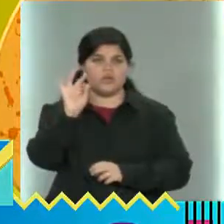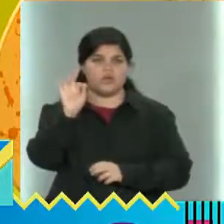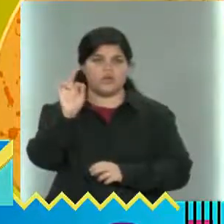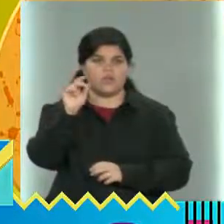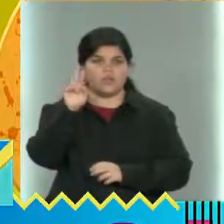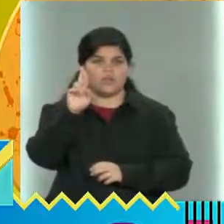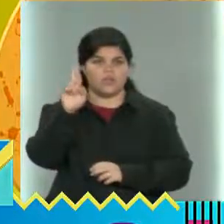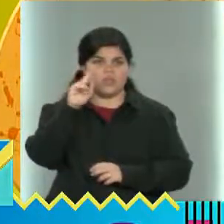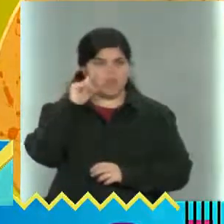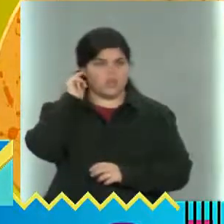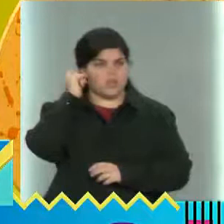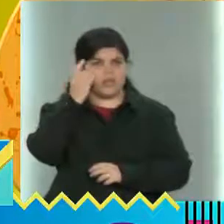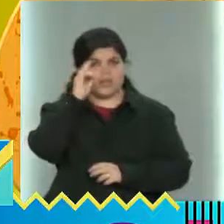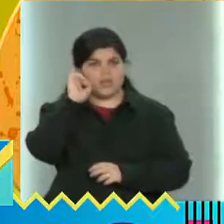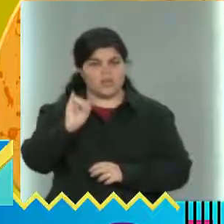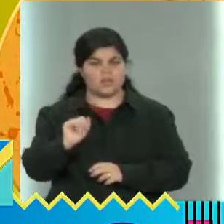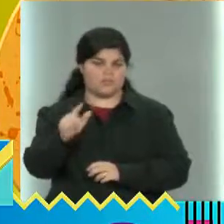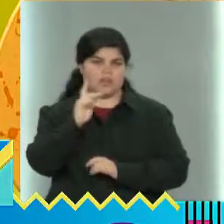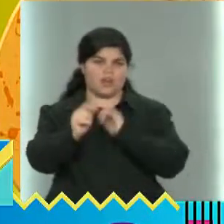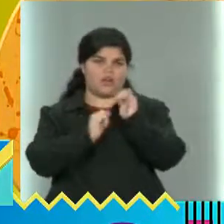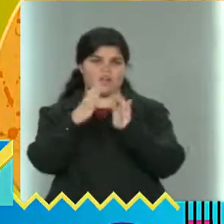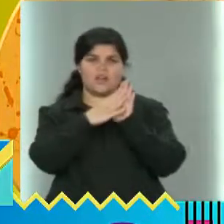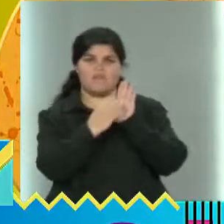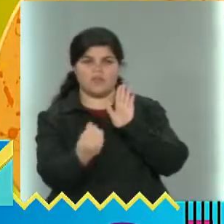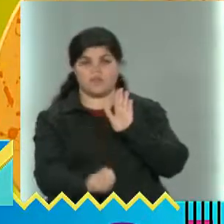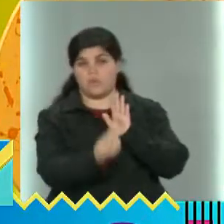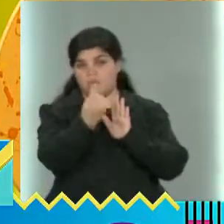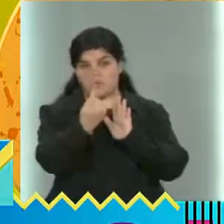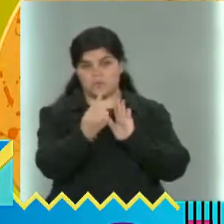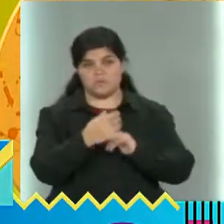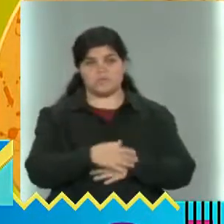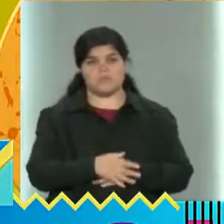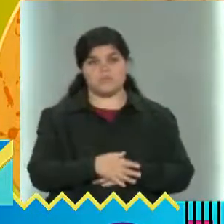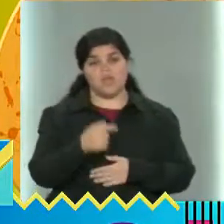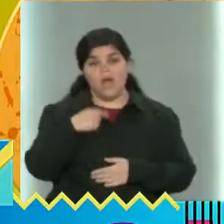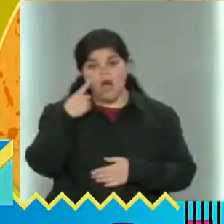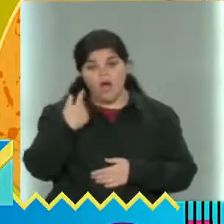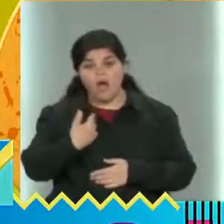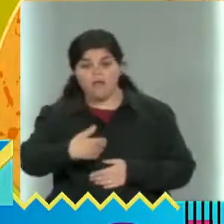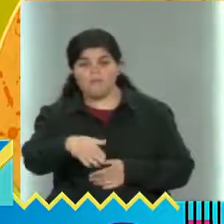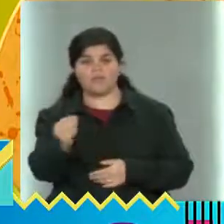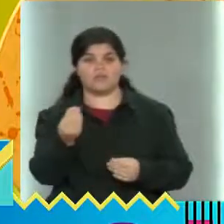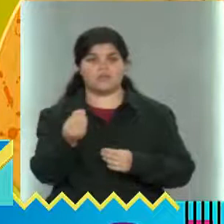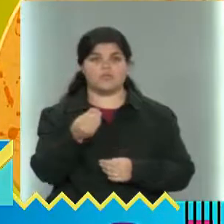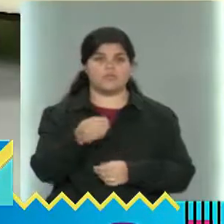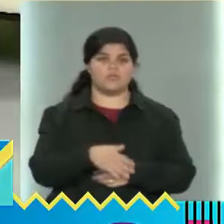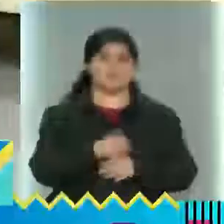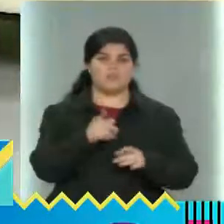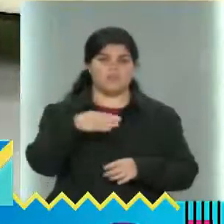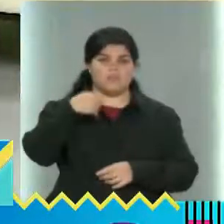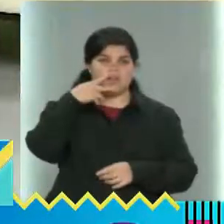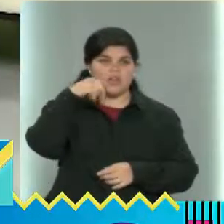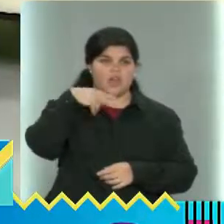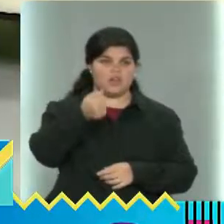por dar un referente. Y bueno, viendo Mariana Enríquez también,